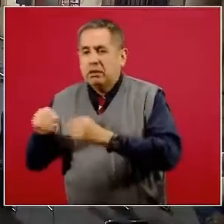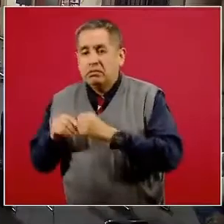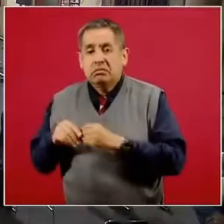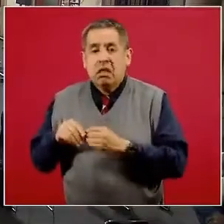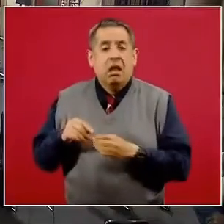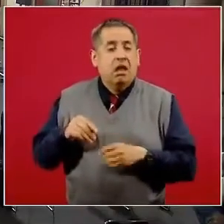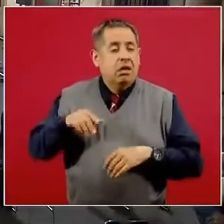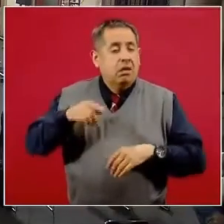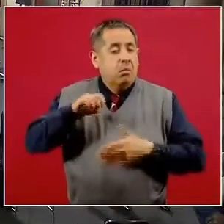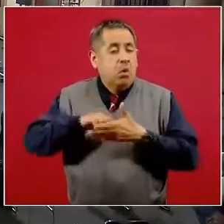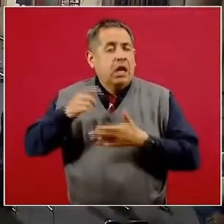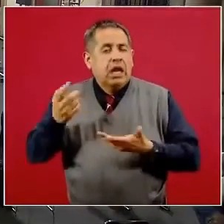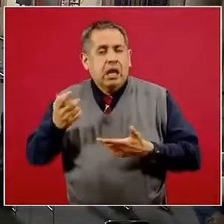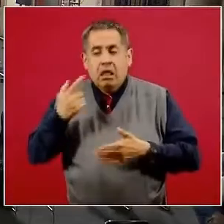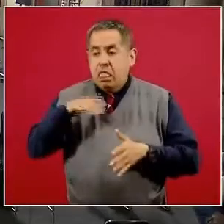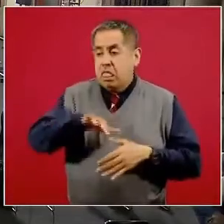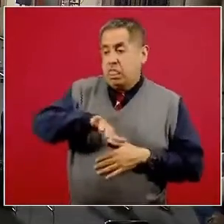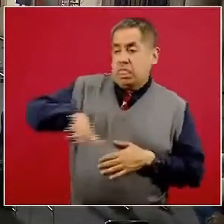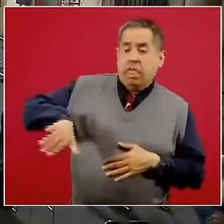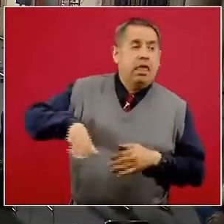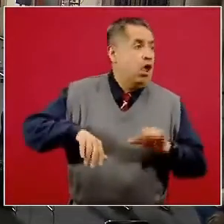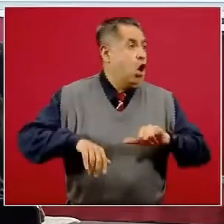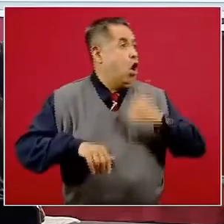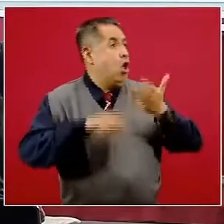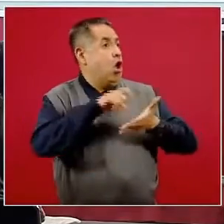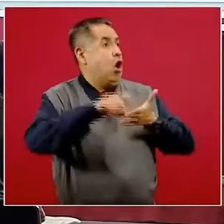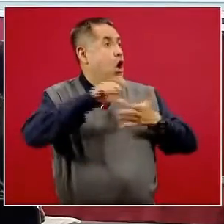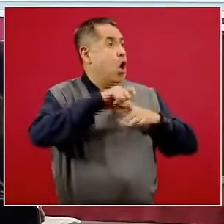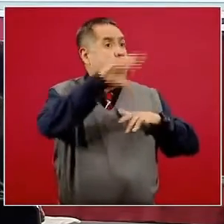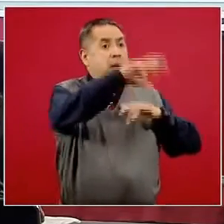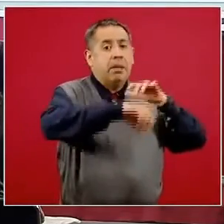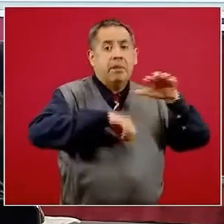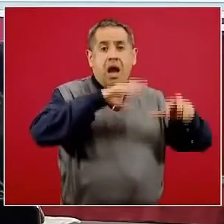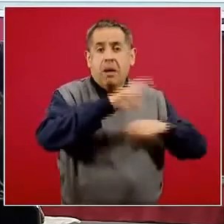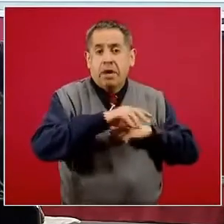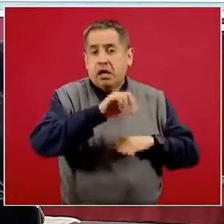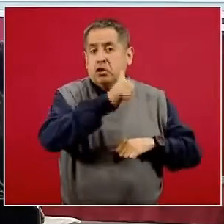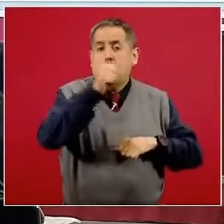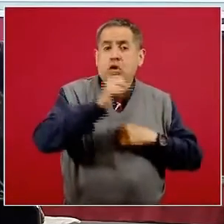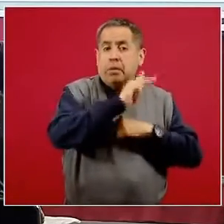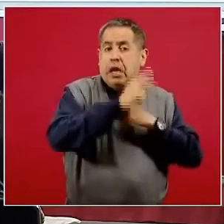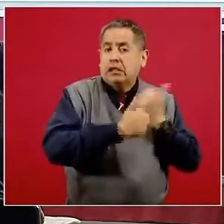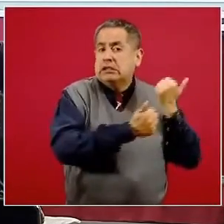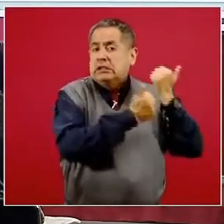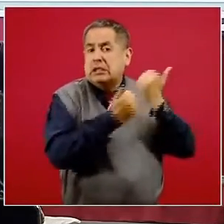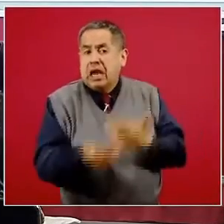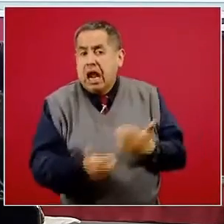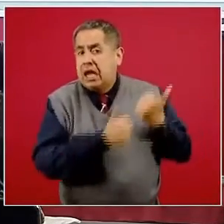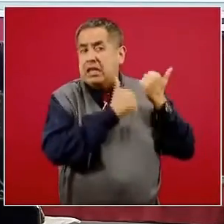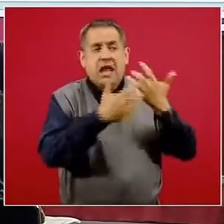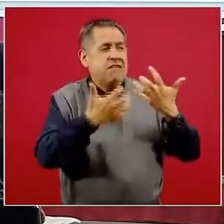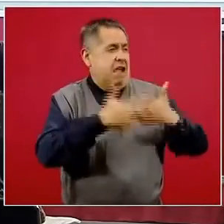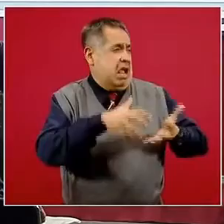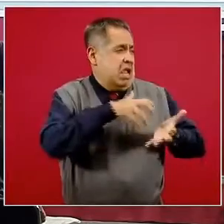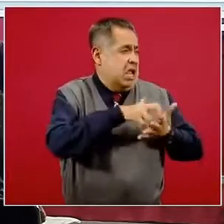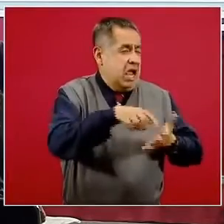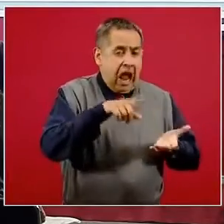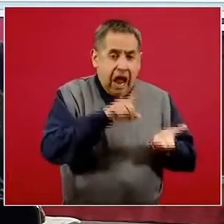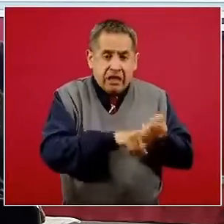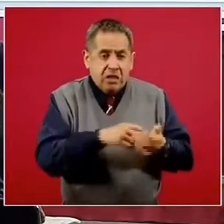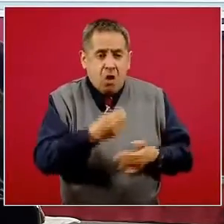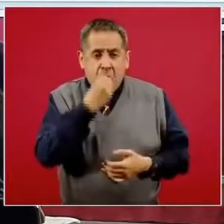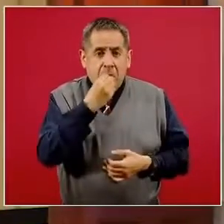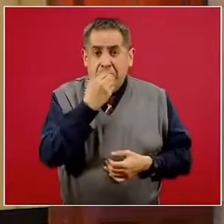alimento tradicional nutritivo a un maíz industrializado que no solamente no es nutritivo, sino